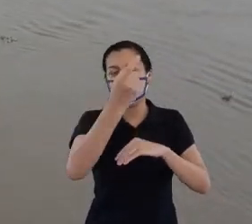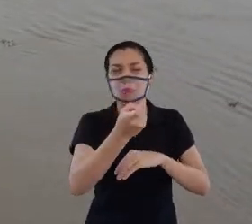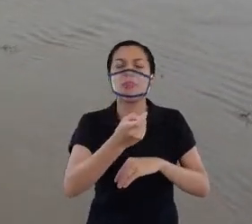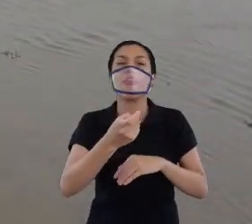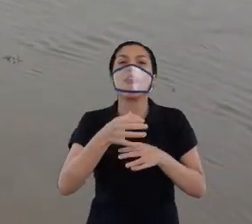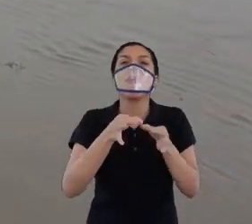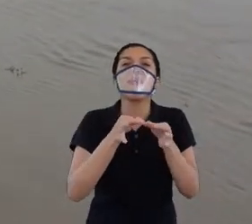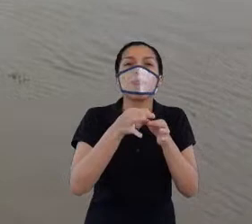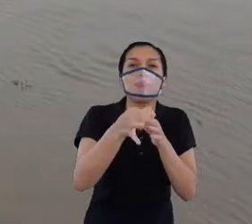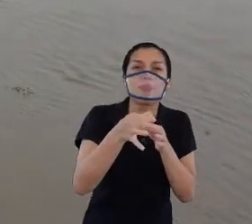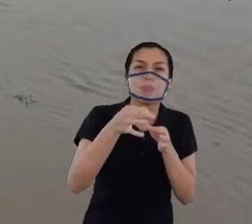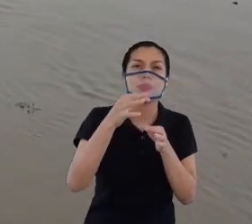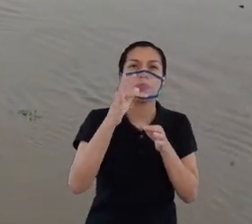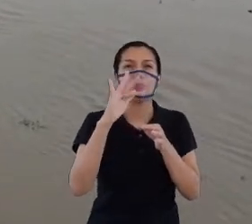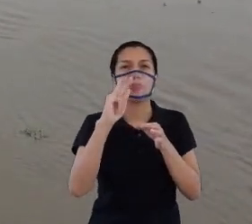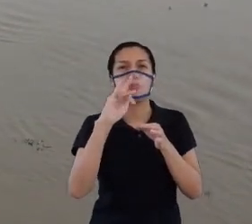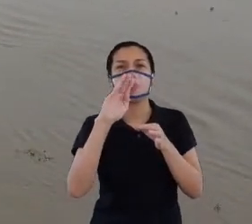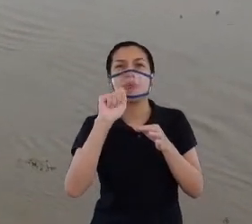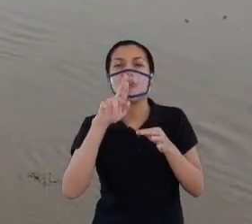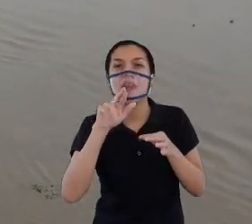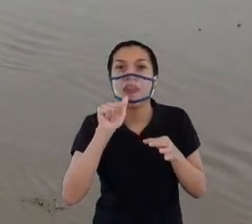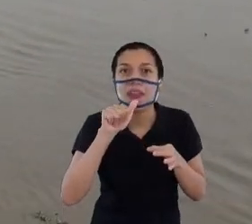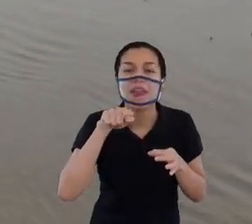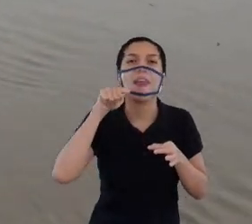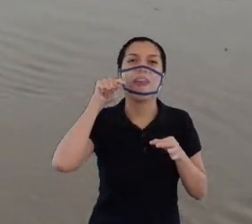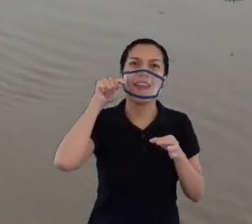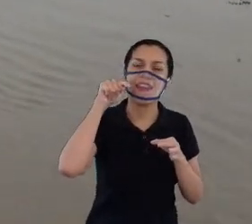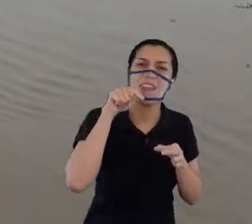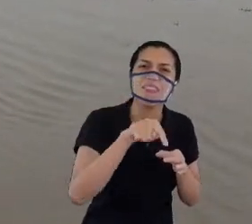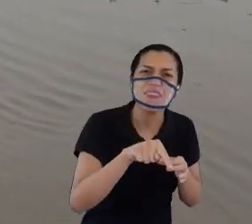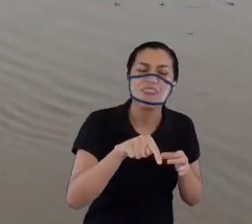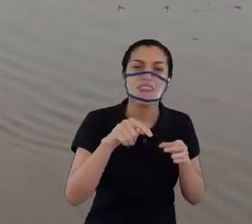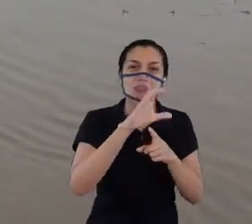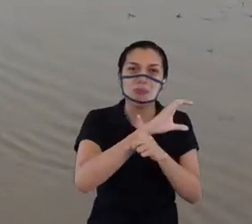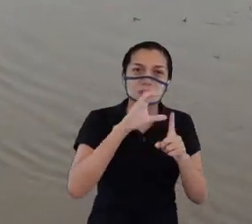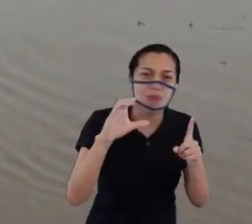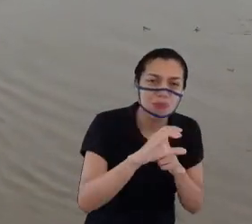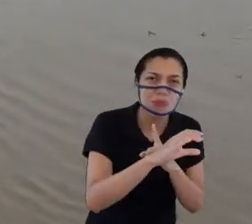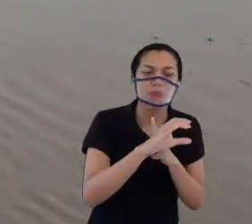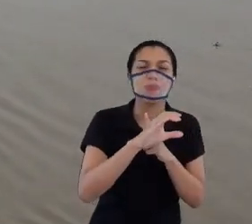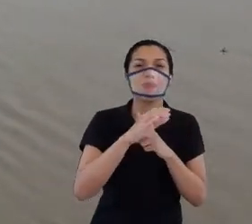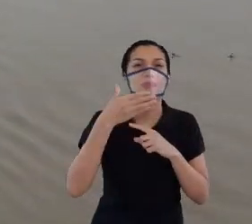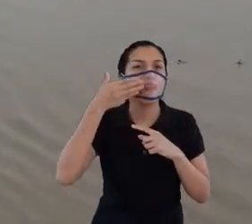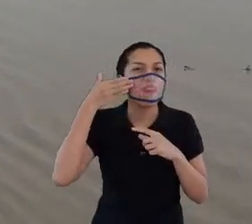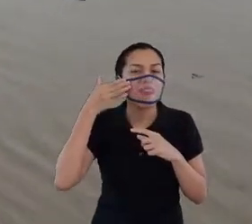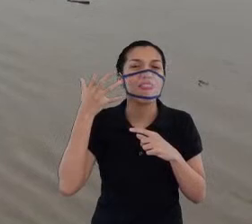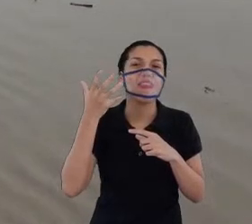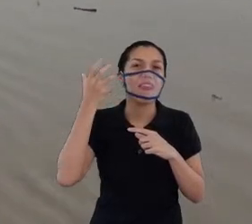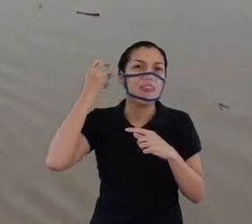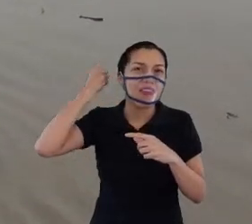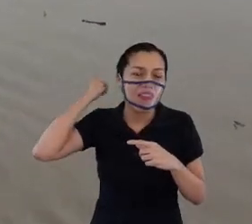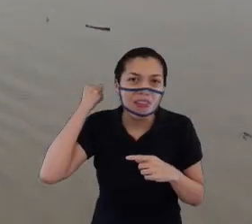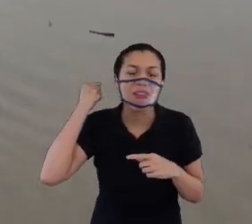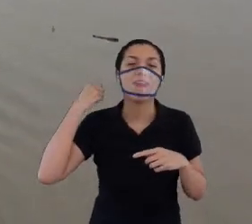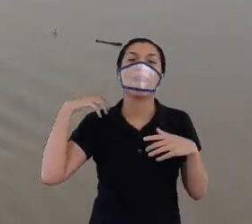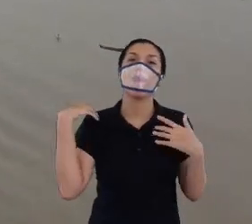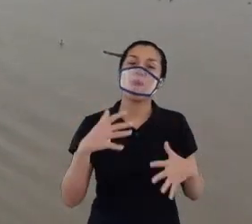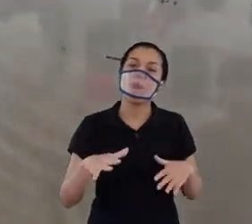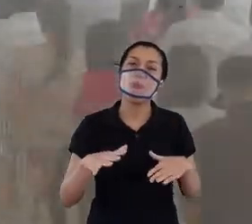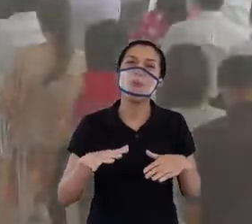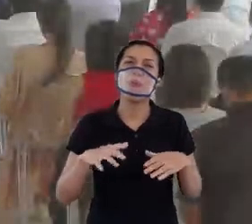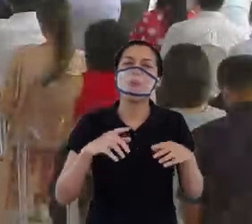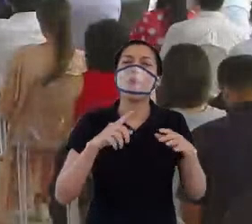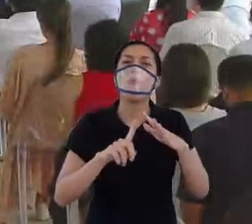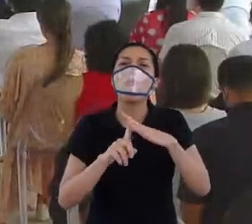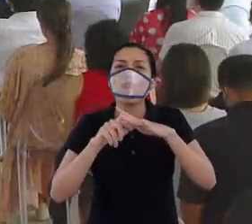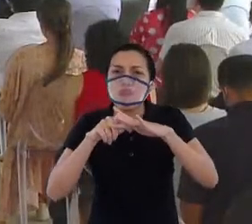la cultura mocaná, más de 800 años. Luego seguimos Usiacurí, la reserva de Lurisa. En